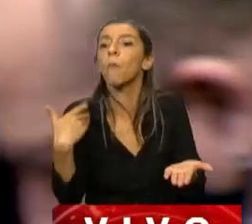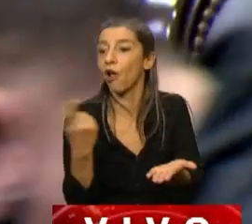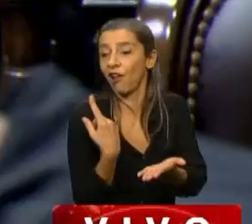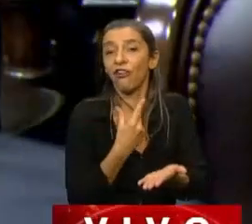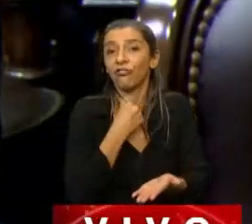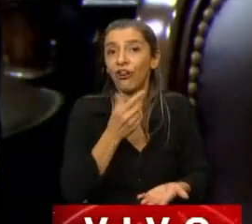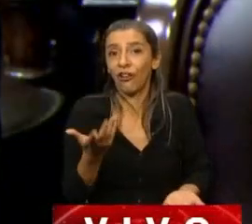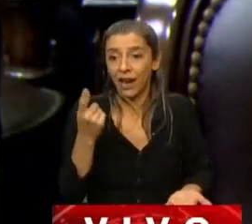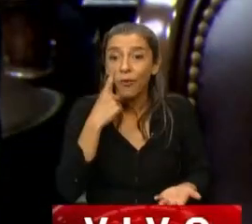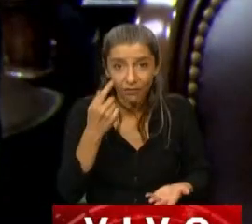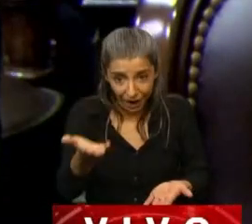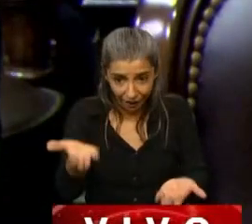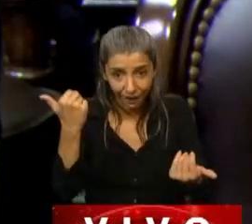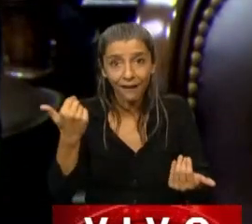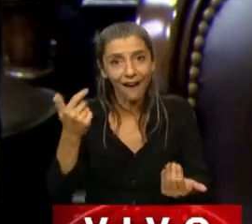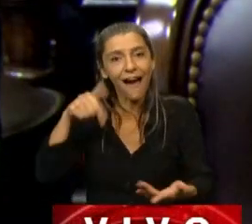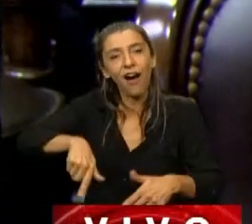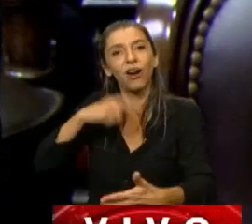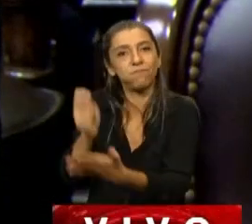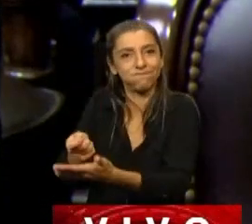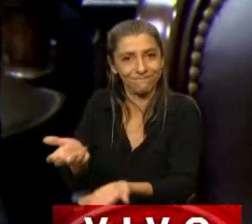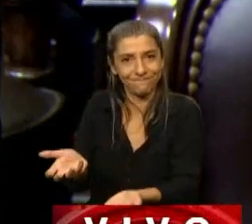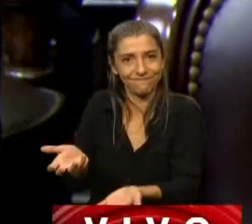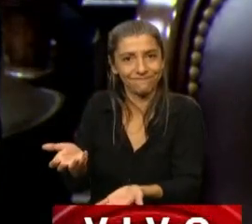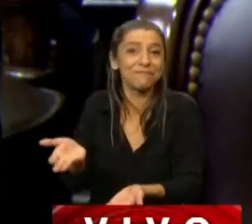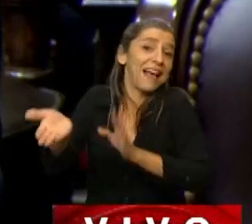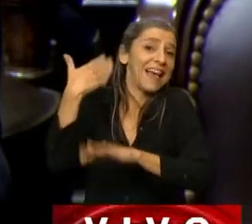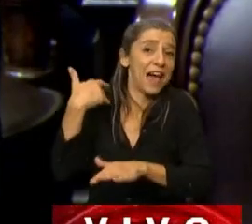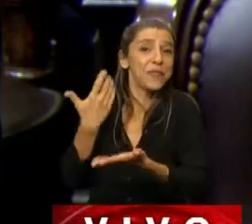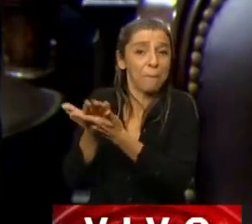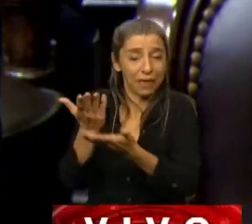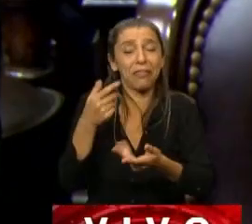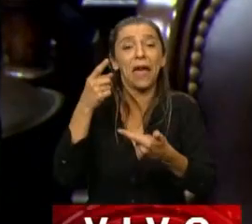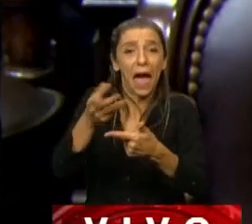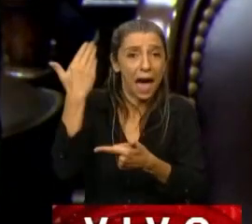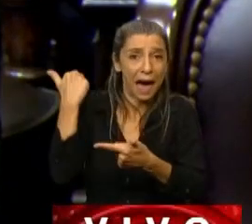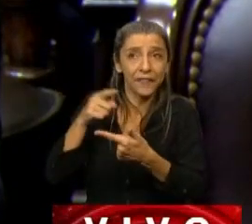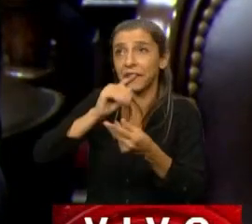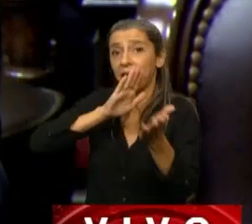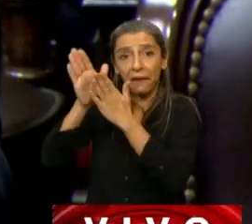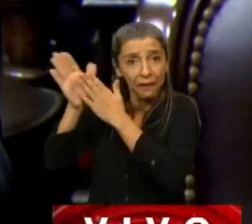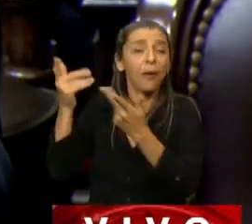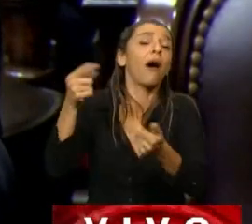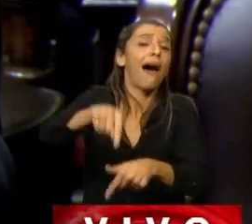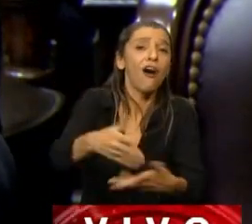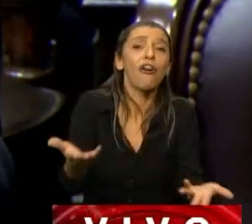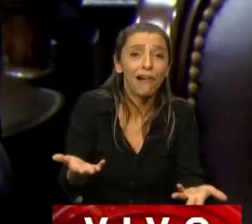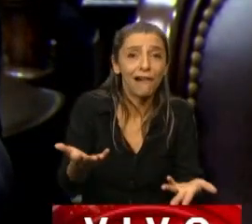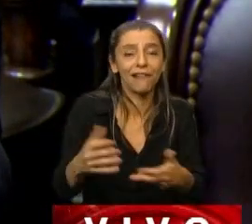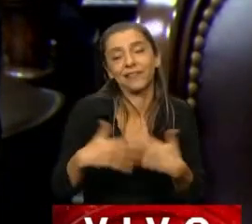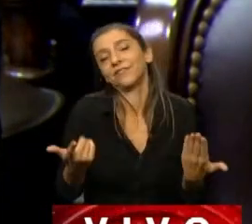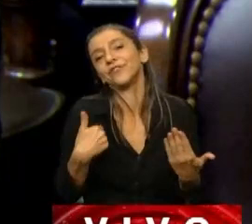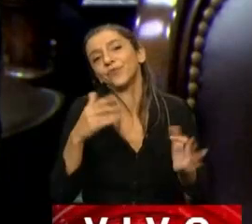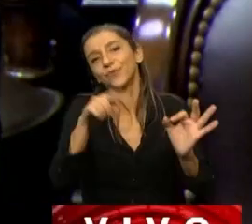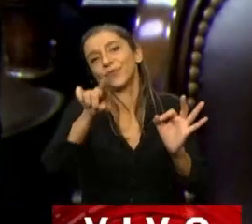para pagar esta deuda. Dicho todo esto, presidente, creo que obviamente es de público conocimiento que hay